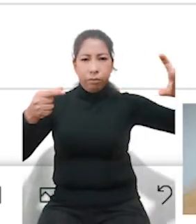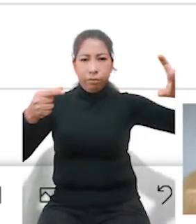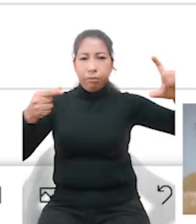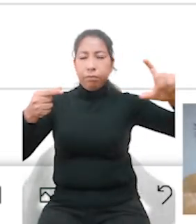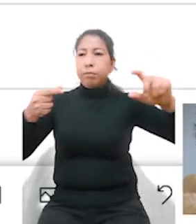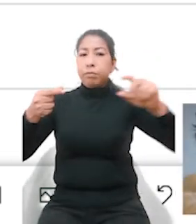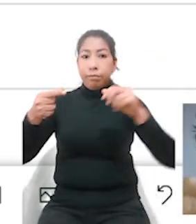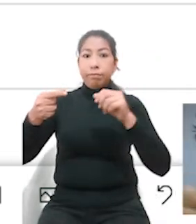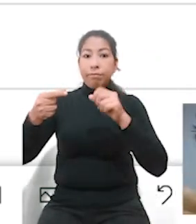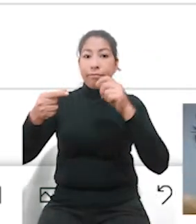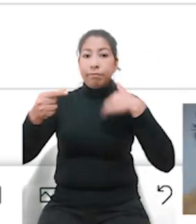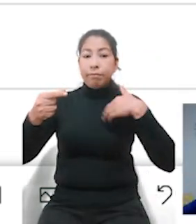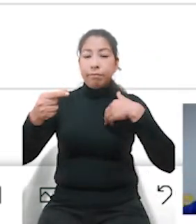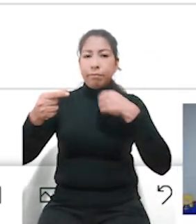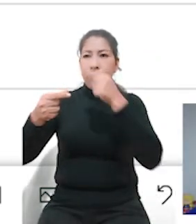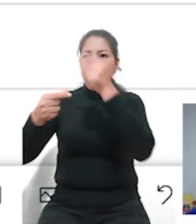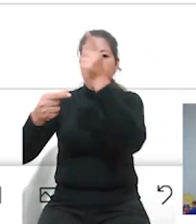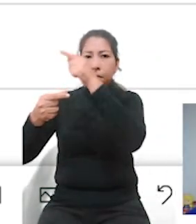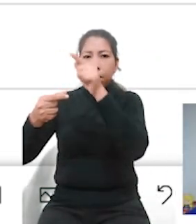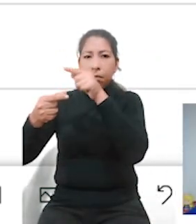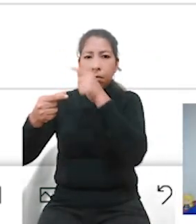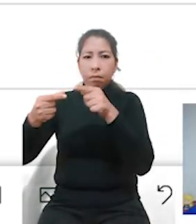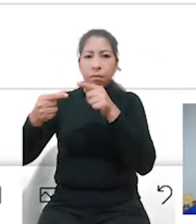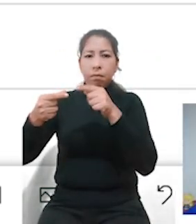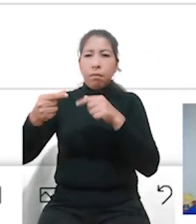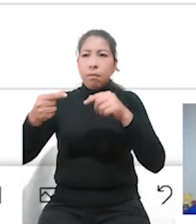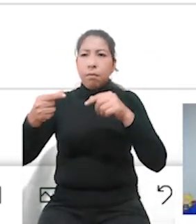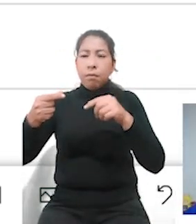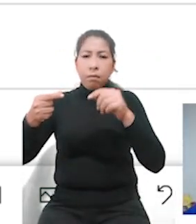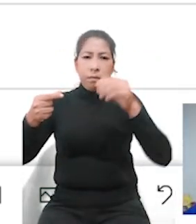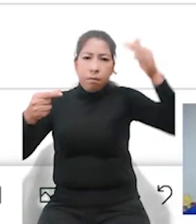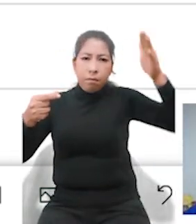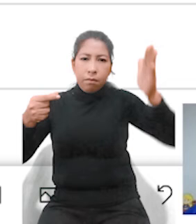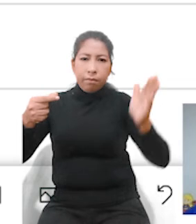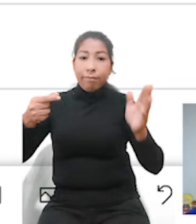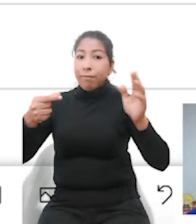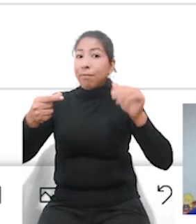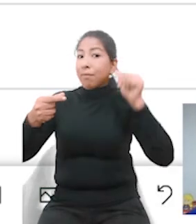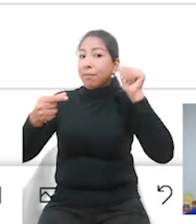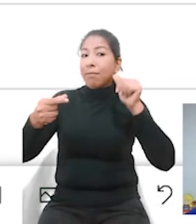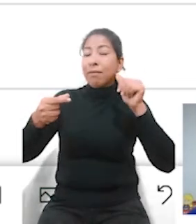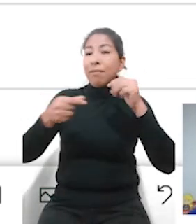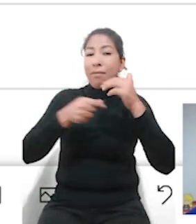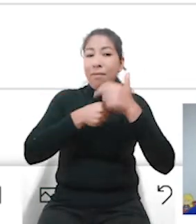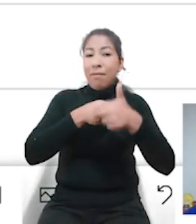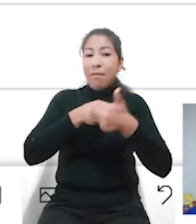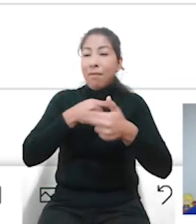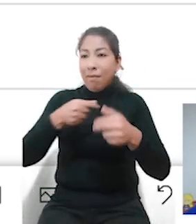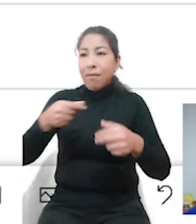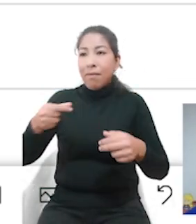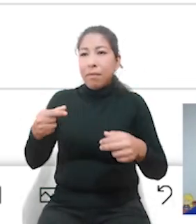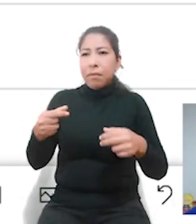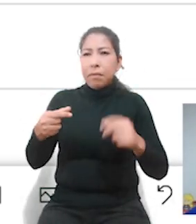expresión que contiene la llave, que sería su argumento, y fíjense que se cierra justo antes de concluir el